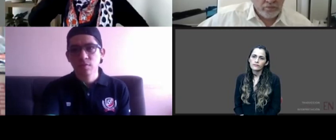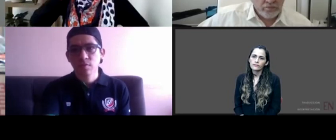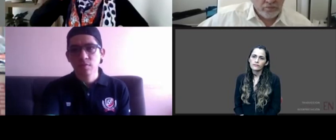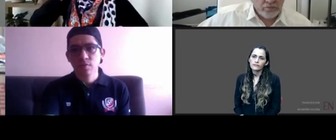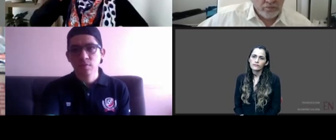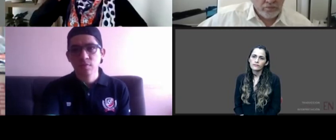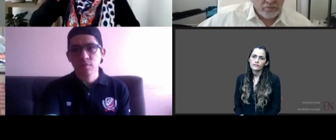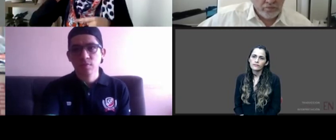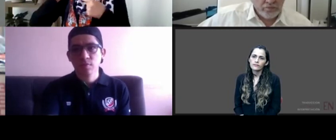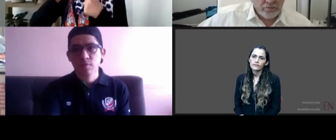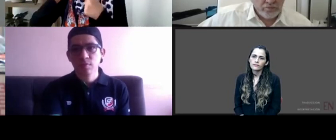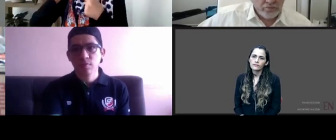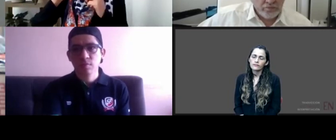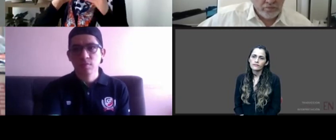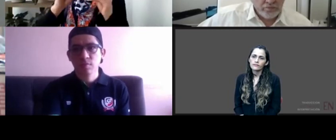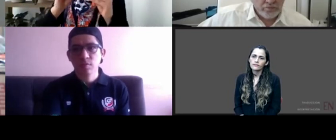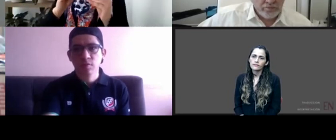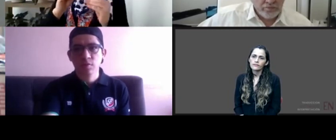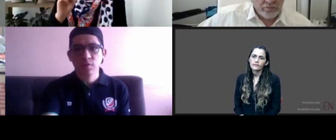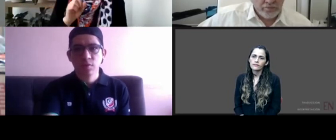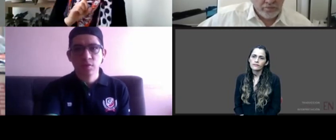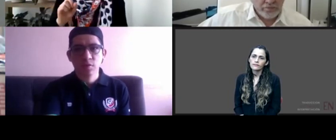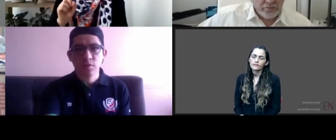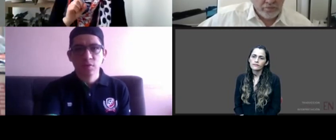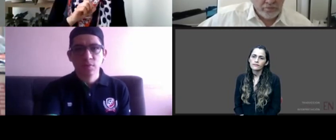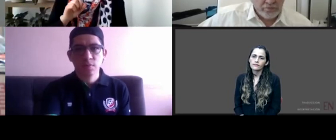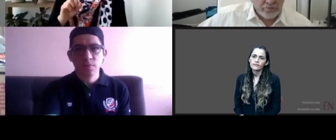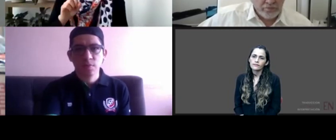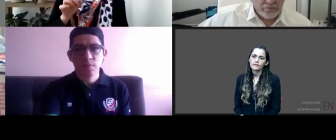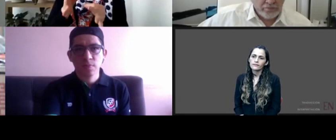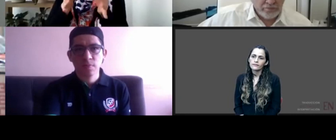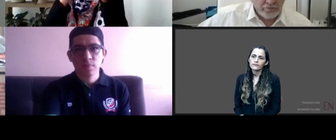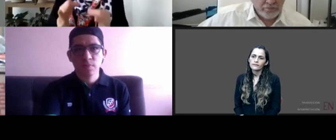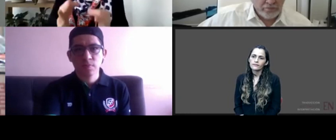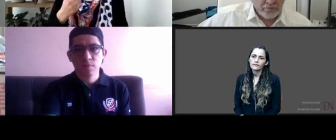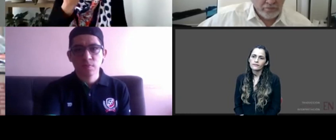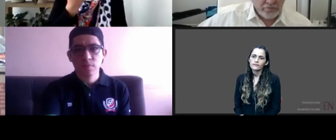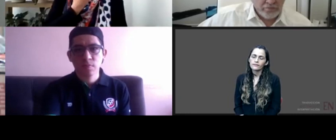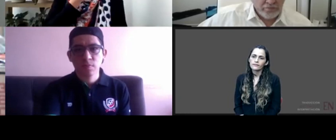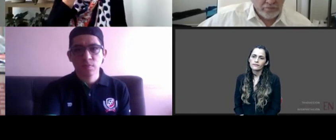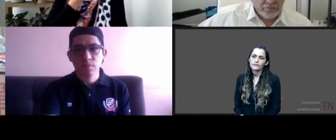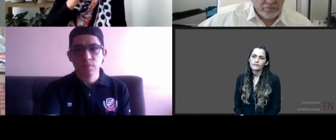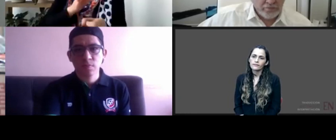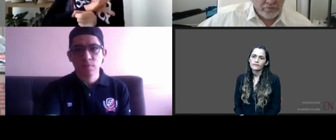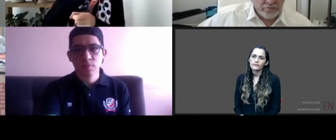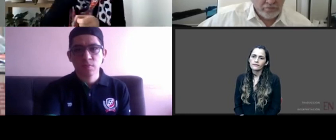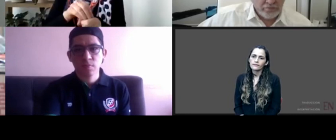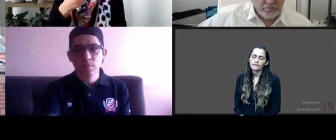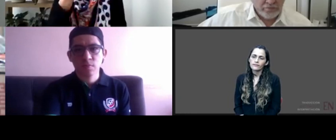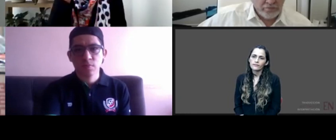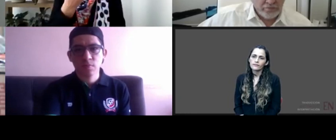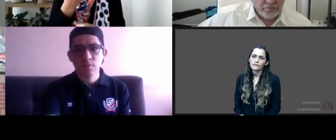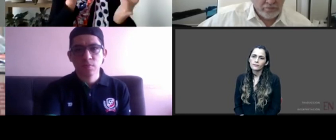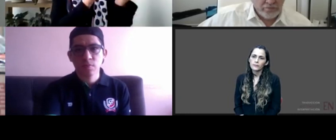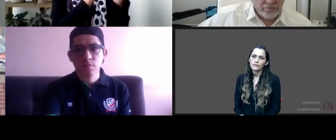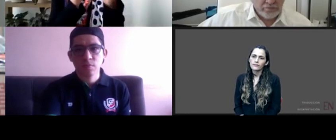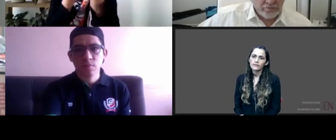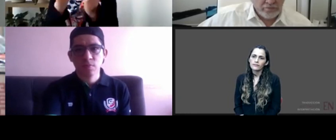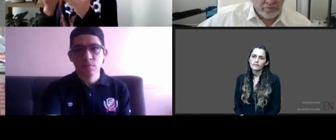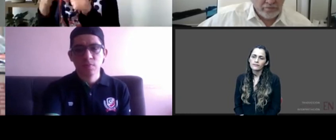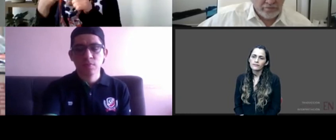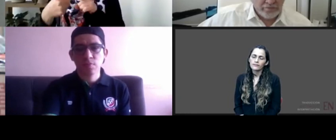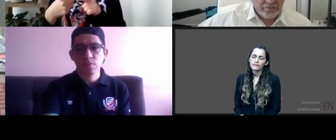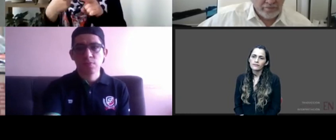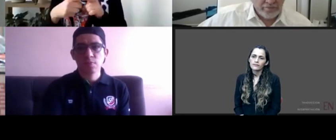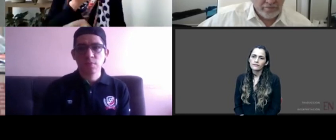moda. Mira, yo sé ABC y ya con eso podría ser un maestro de lengua